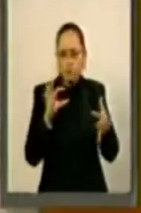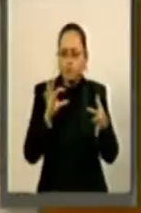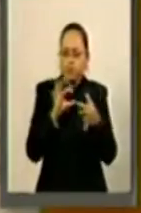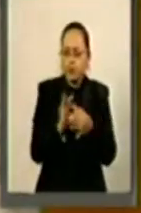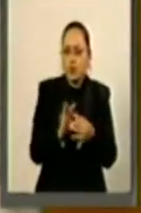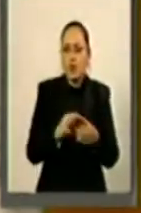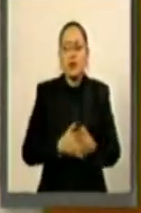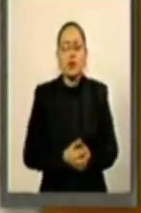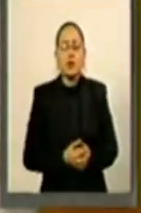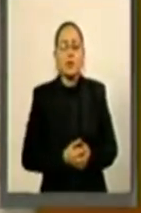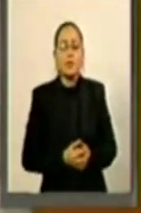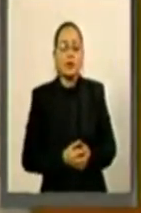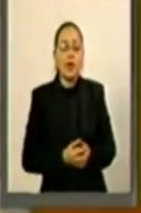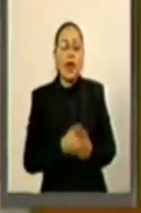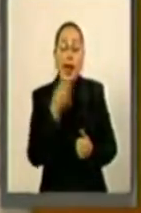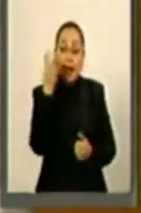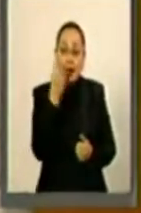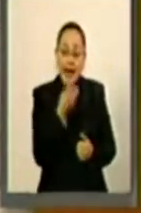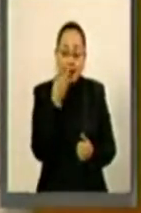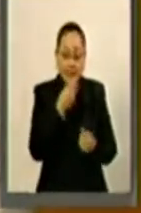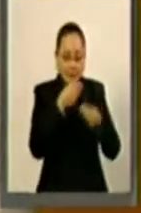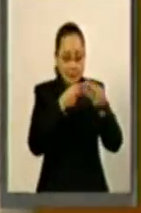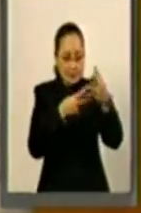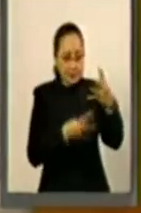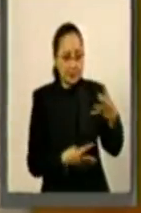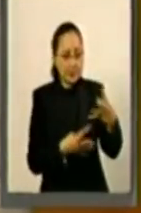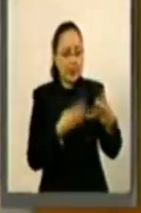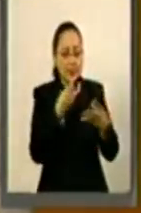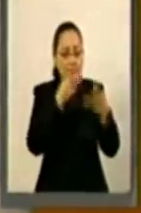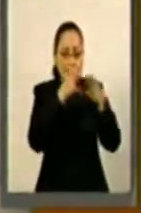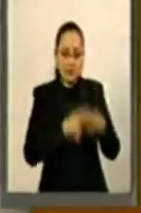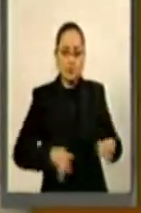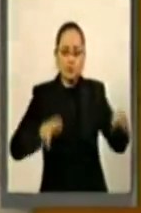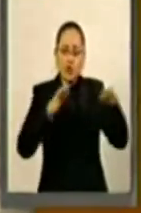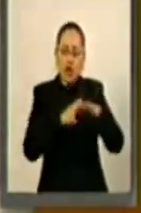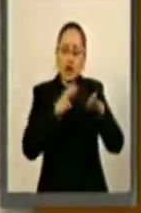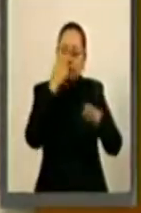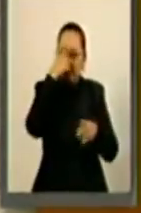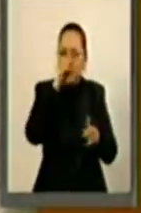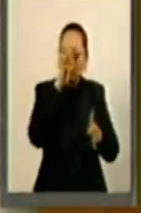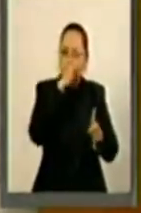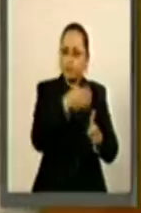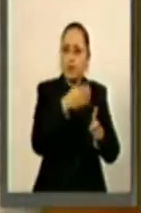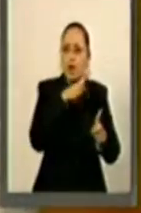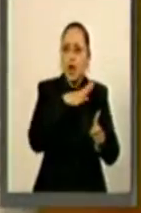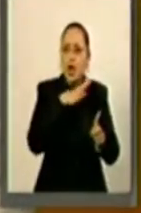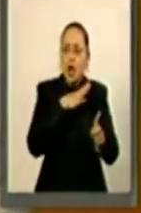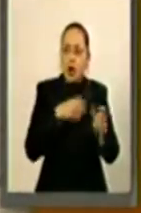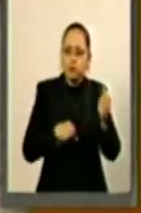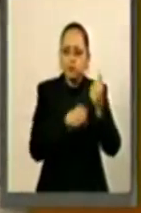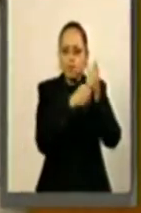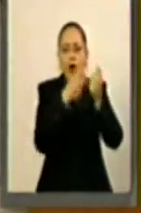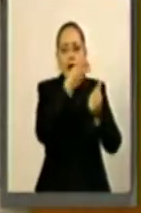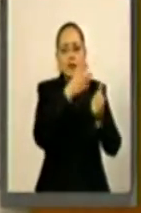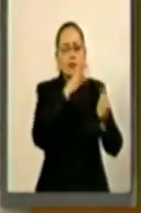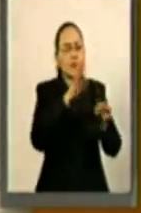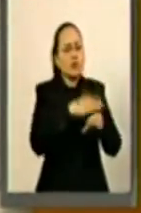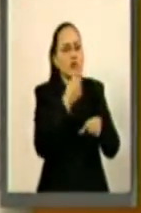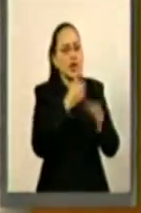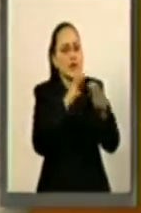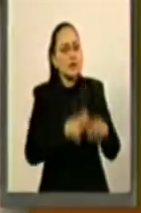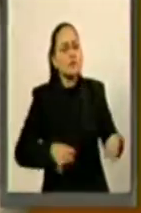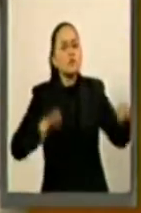decir, todos estos son fundamentos muy importantes, relevantes, que sustentan el por qué es